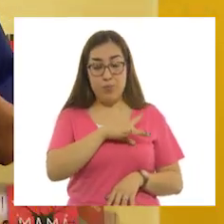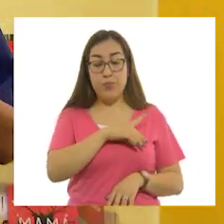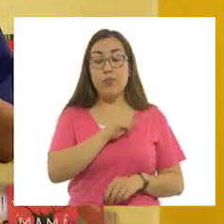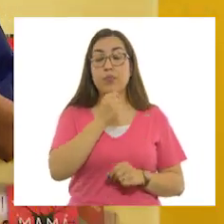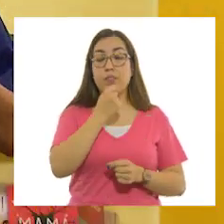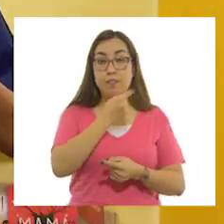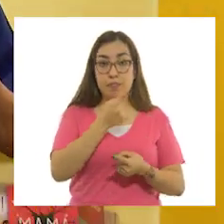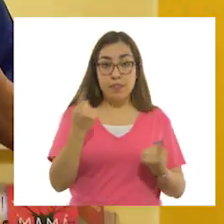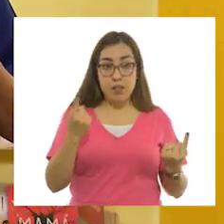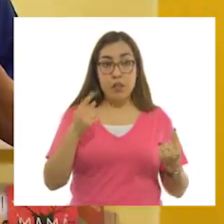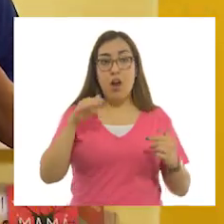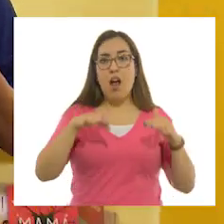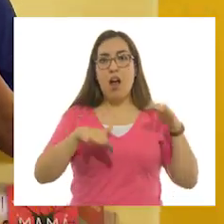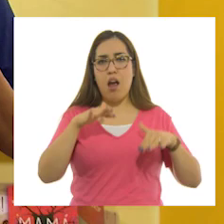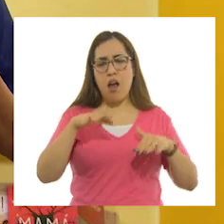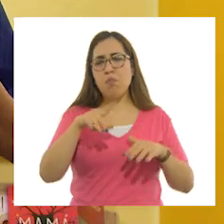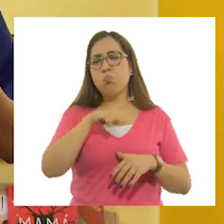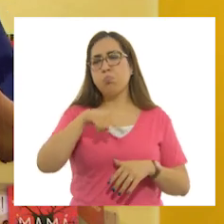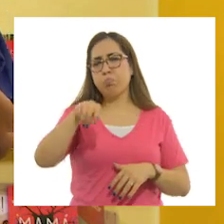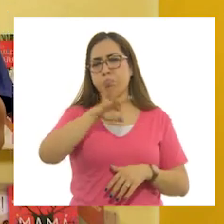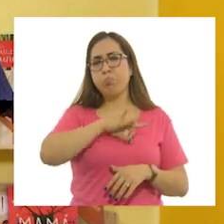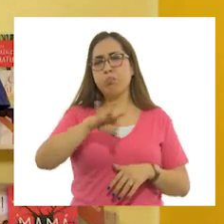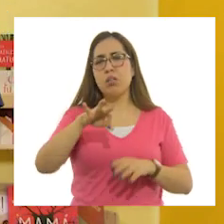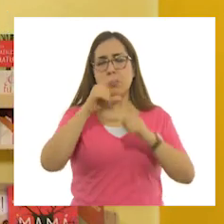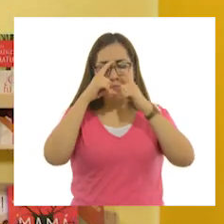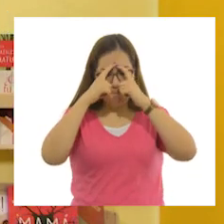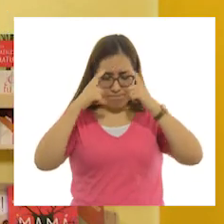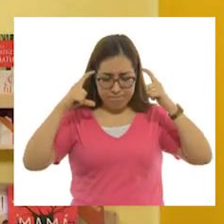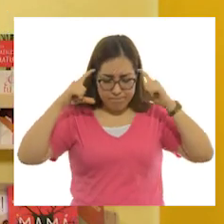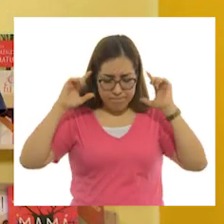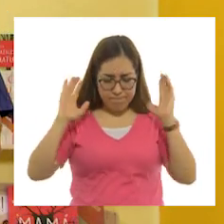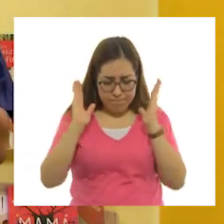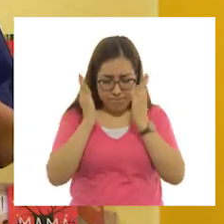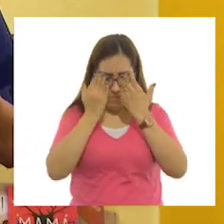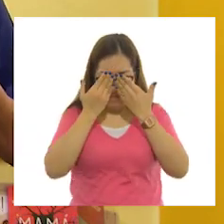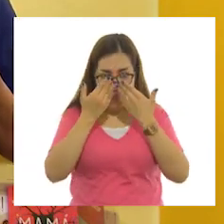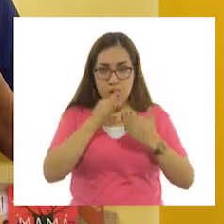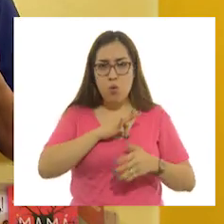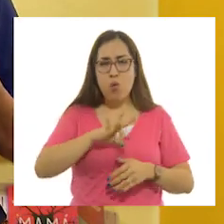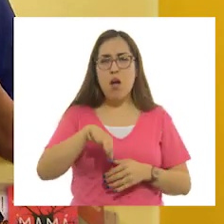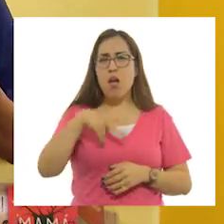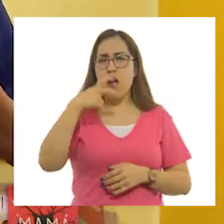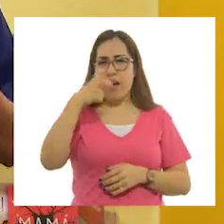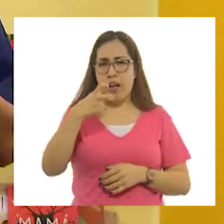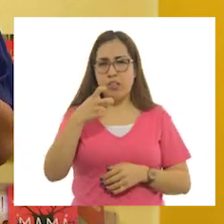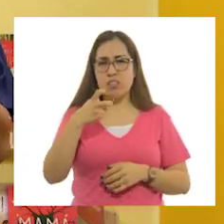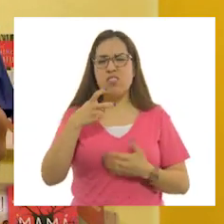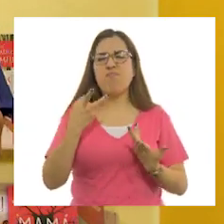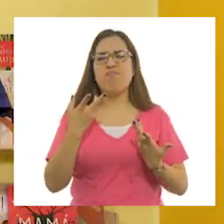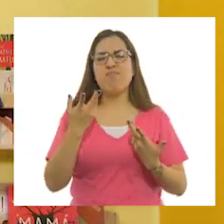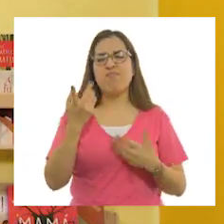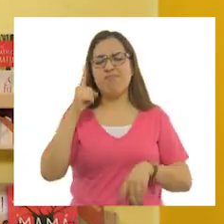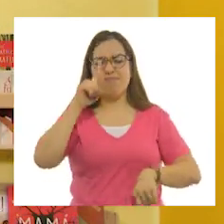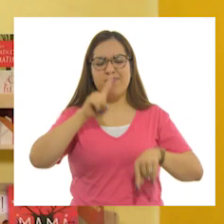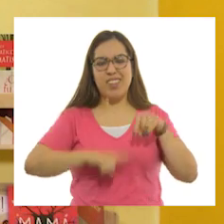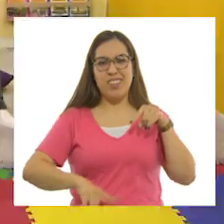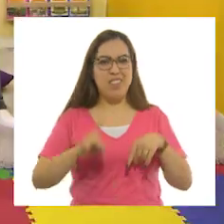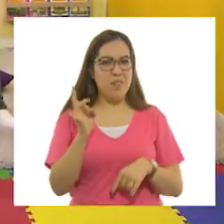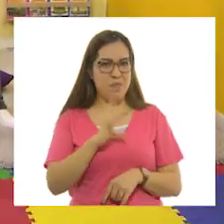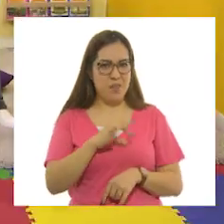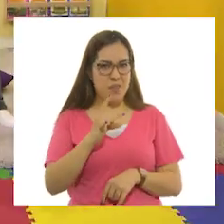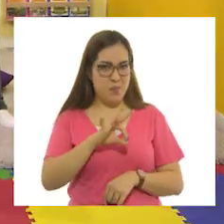puedan tapar y destapar su cara libremente les facilita superar ese momento con seguridad y sin que les genere angustia